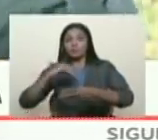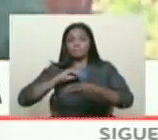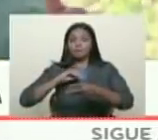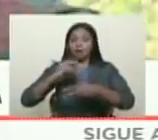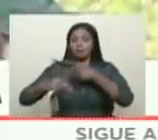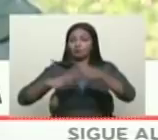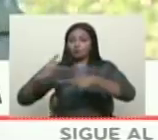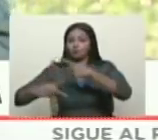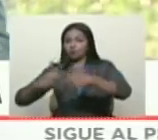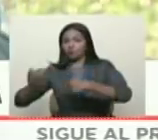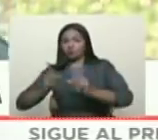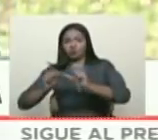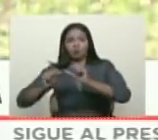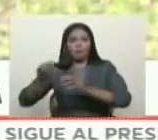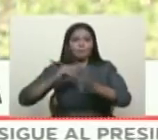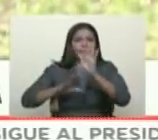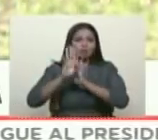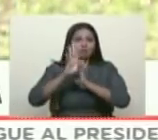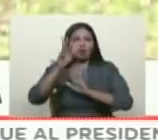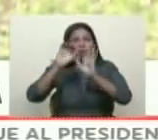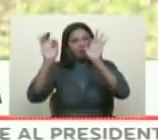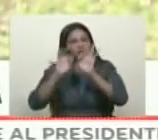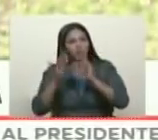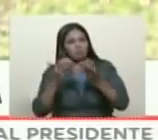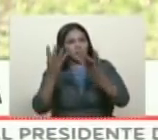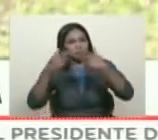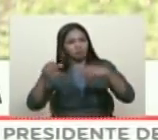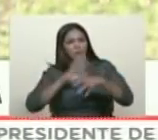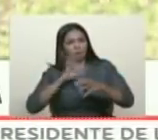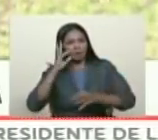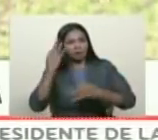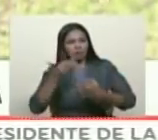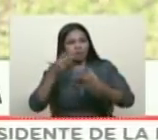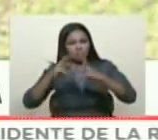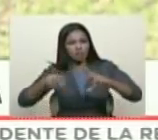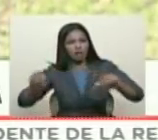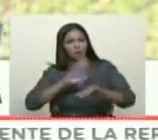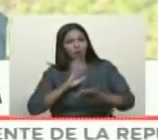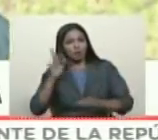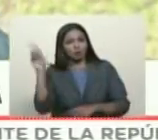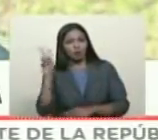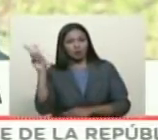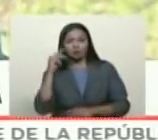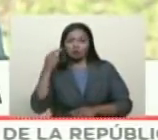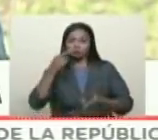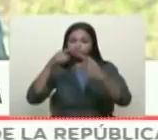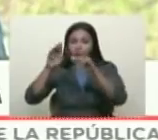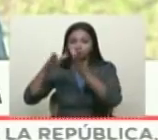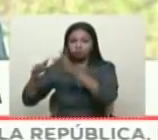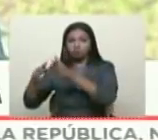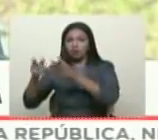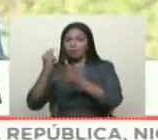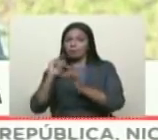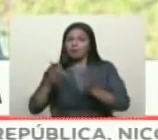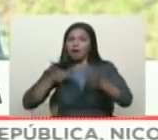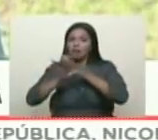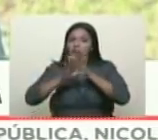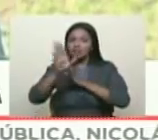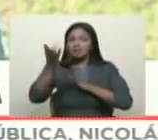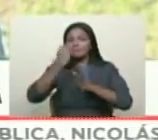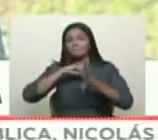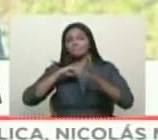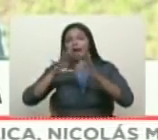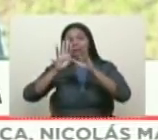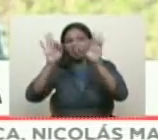producir, desarrollar el modelo empresarial correcto del campo venezolano. y por otro lado avanzar en